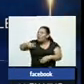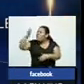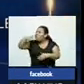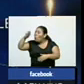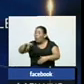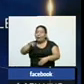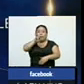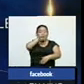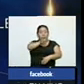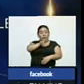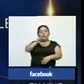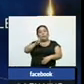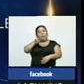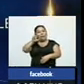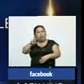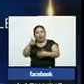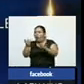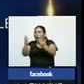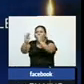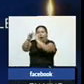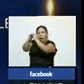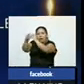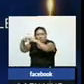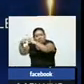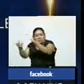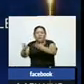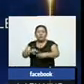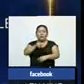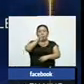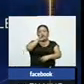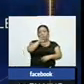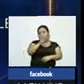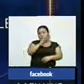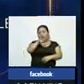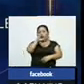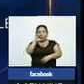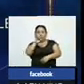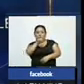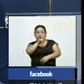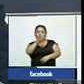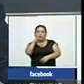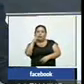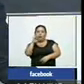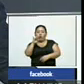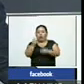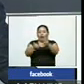323 estructurales y 178 incendios en vehículos.